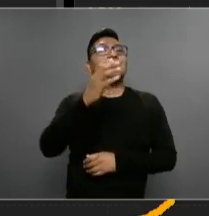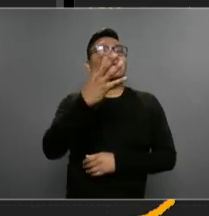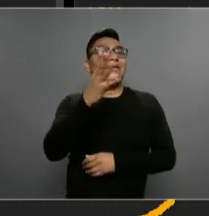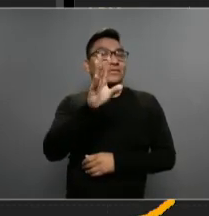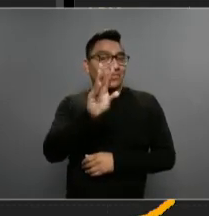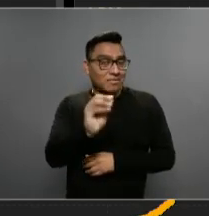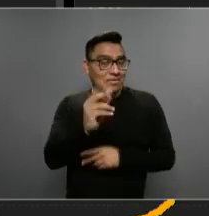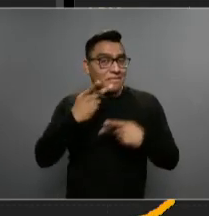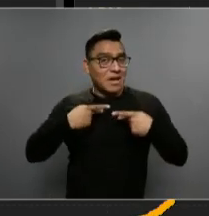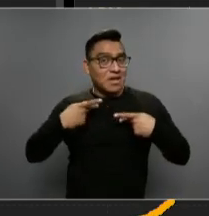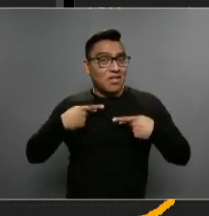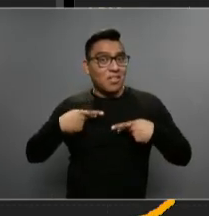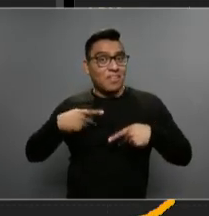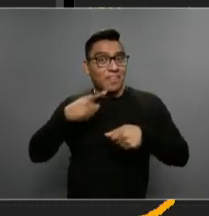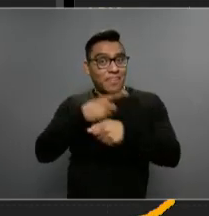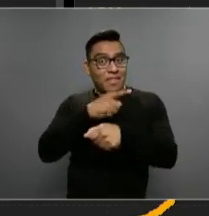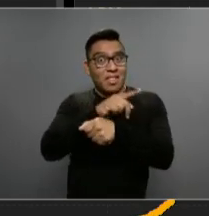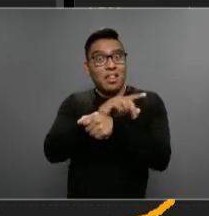4,569.